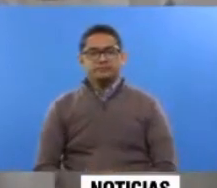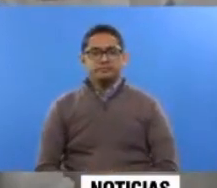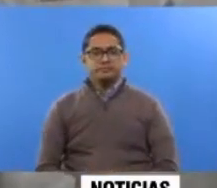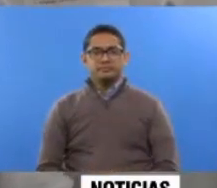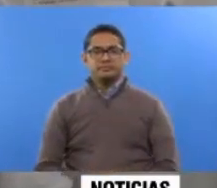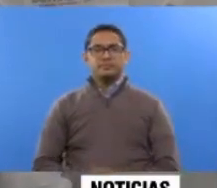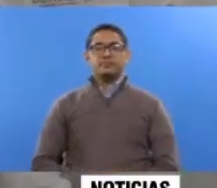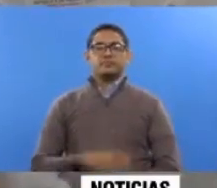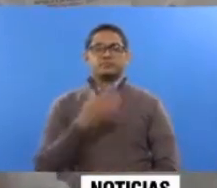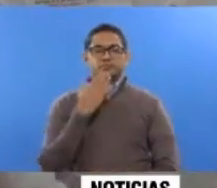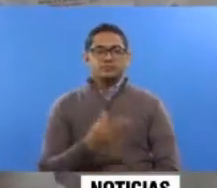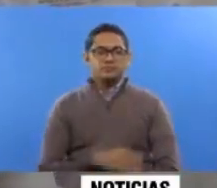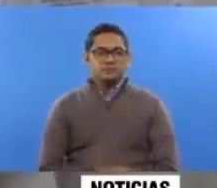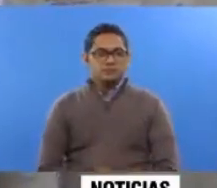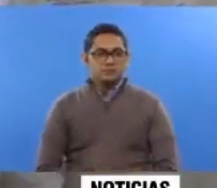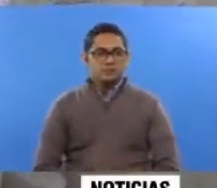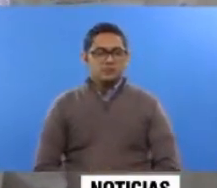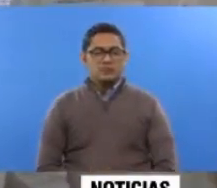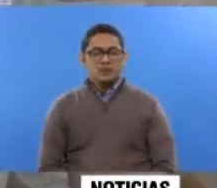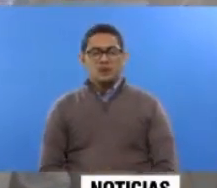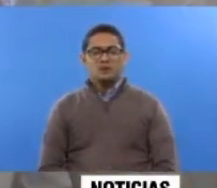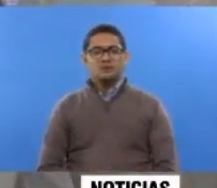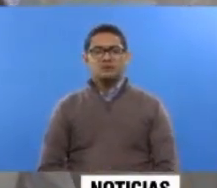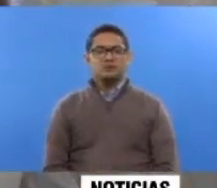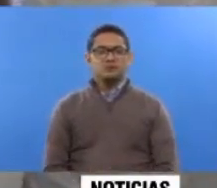Muchas gracias. Presidente. Una.